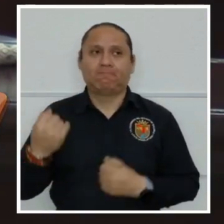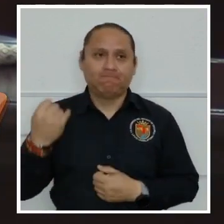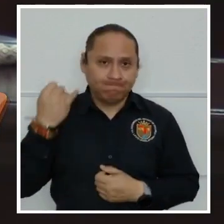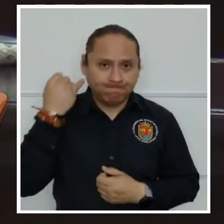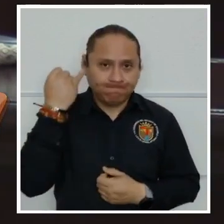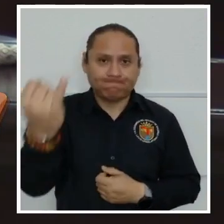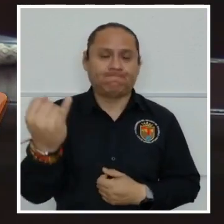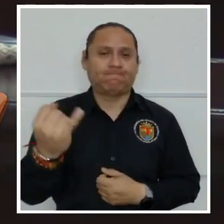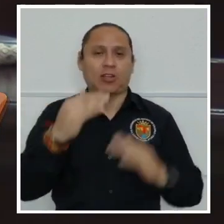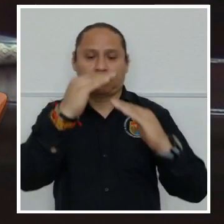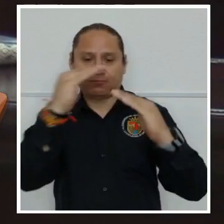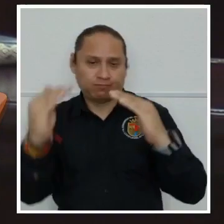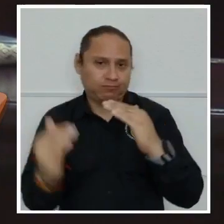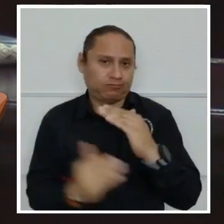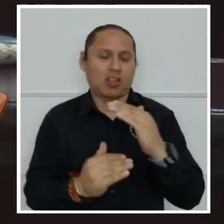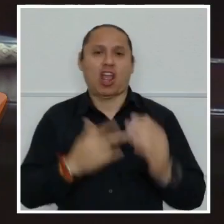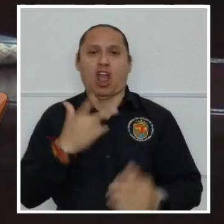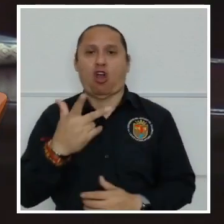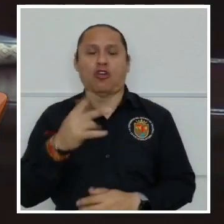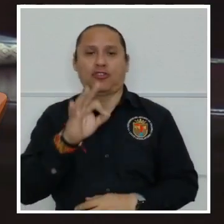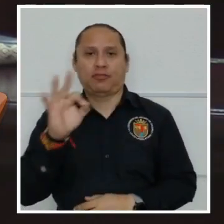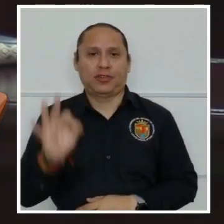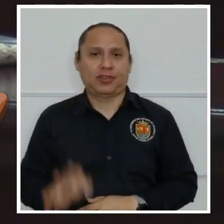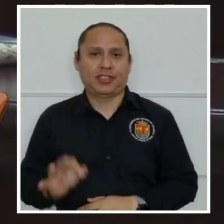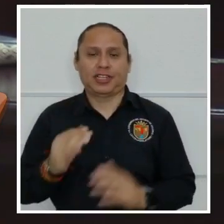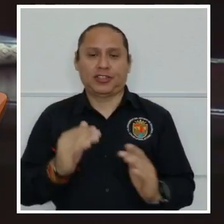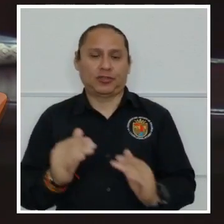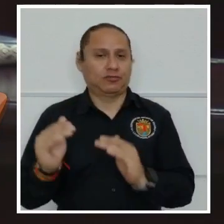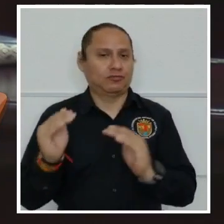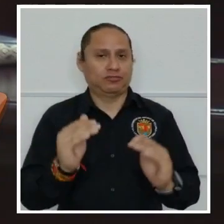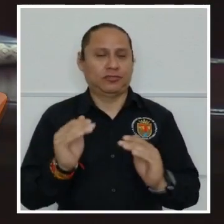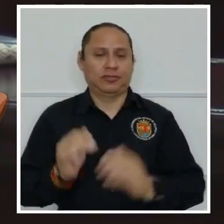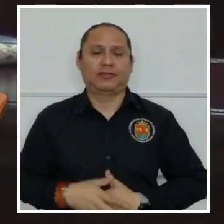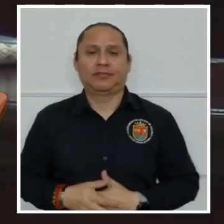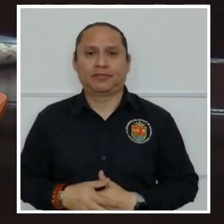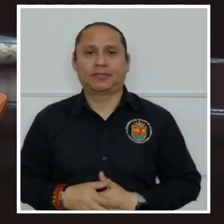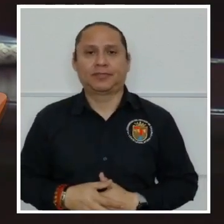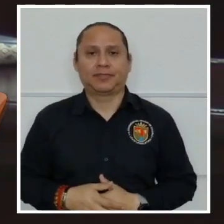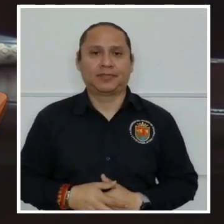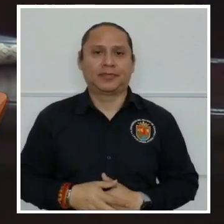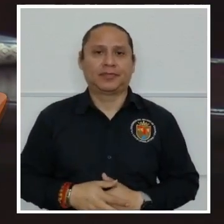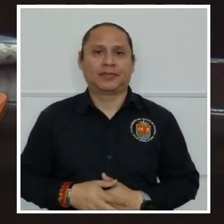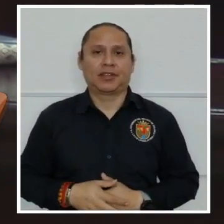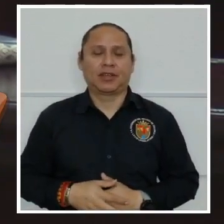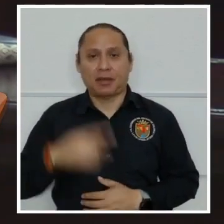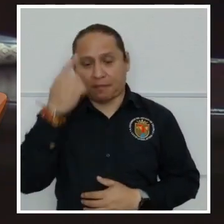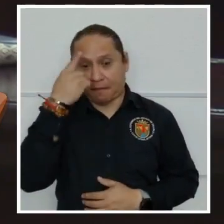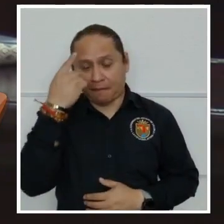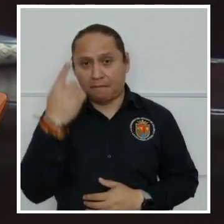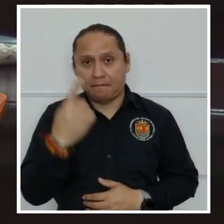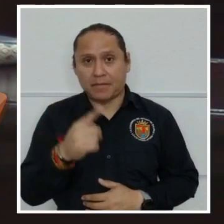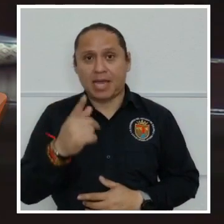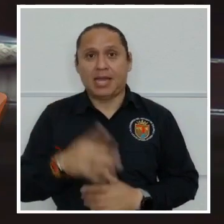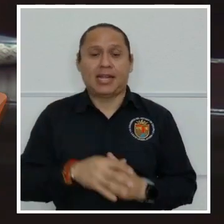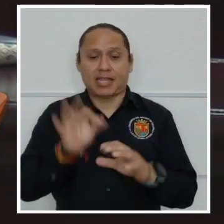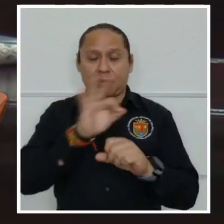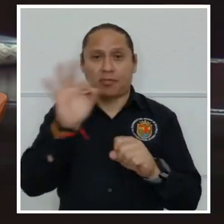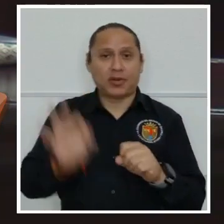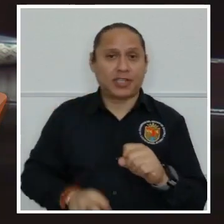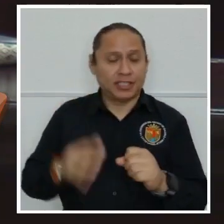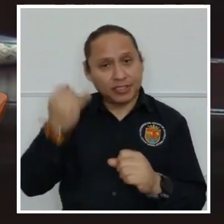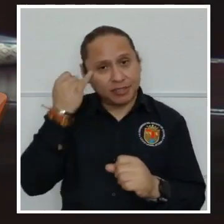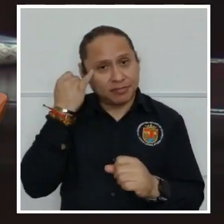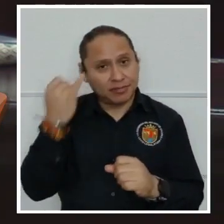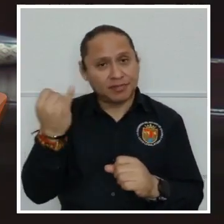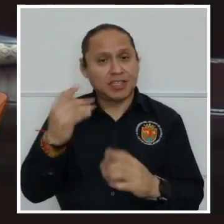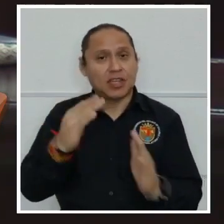será inferior al 8% de incremento respecto a la tasa de inflación, por lo que no